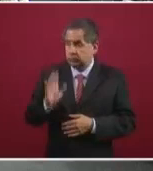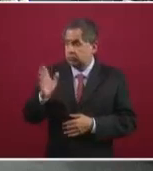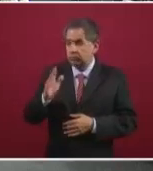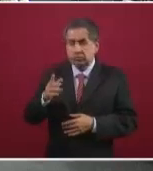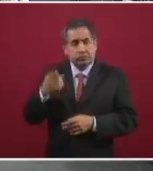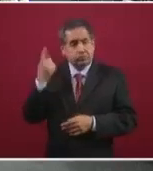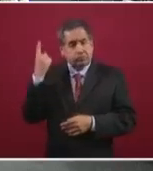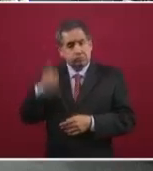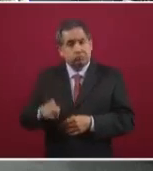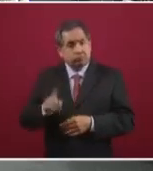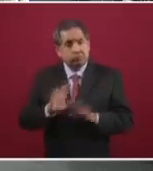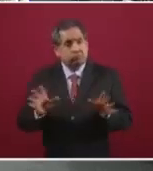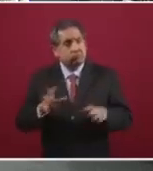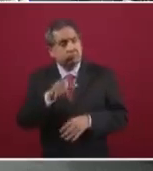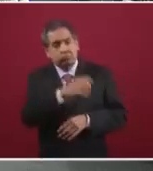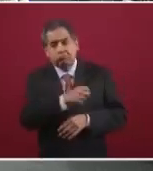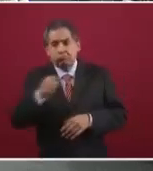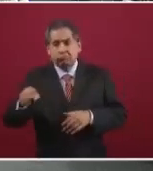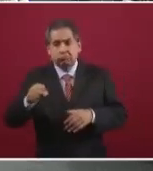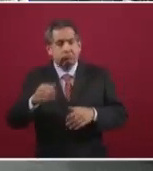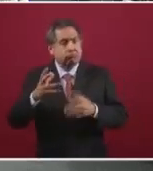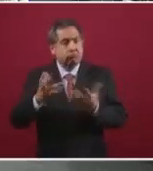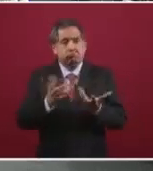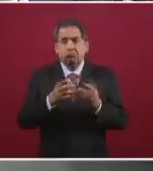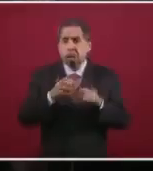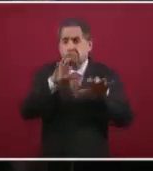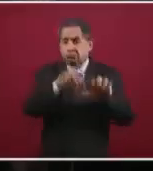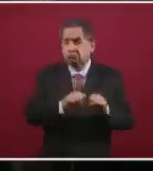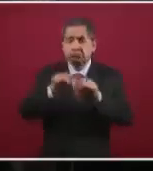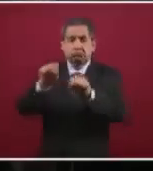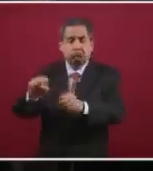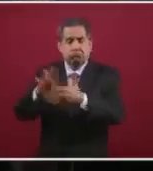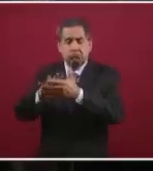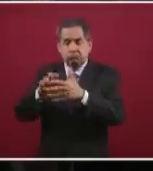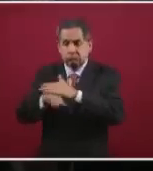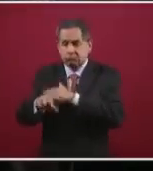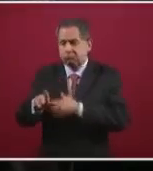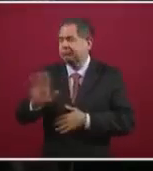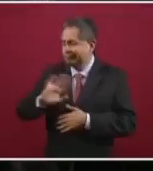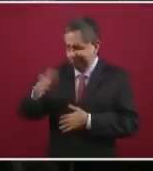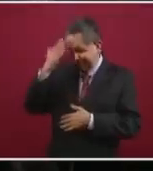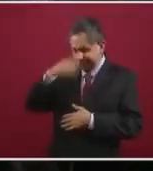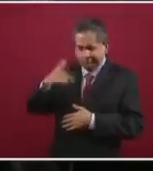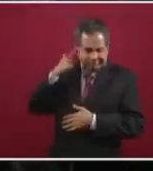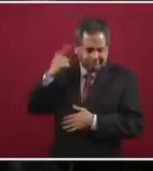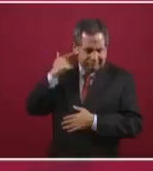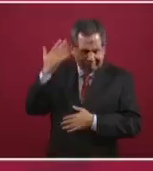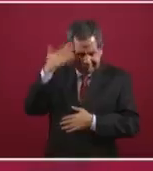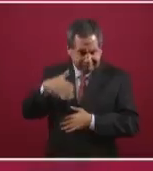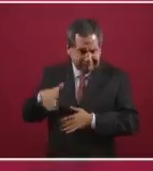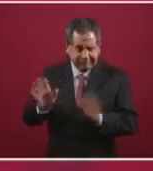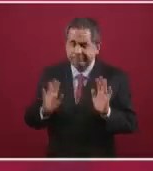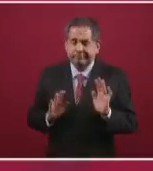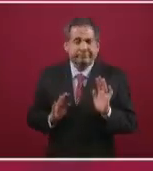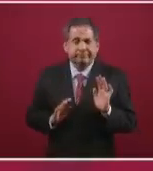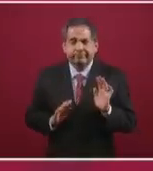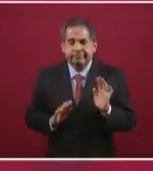vinculada a proceso, ya fue trasladada incluso al penal. Sí, lo sé también, pero